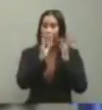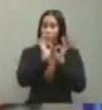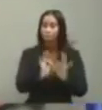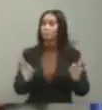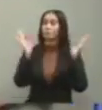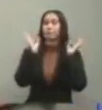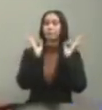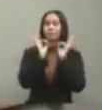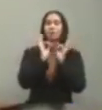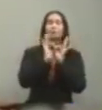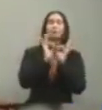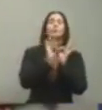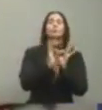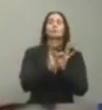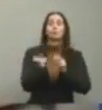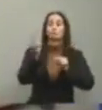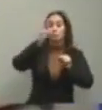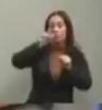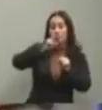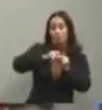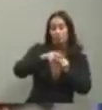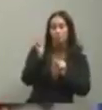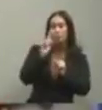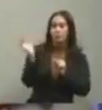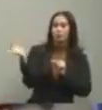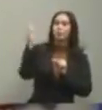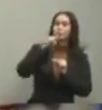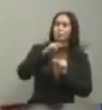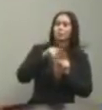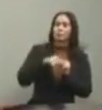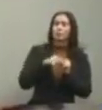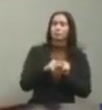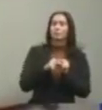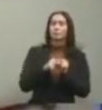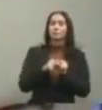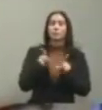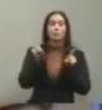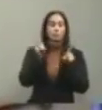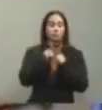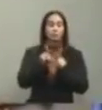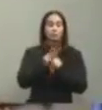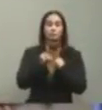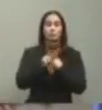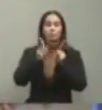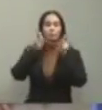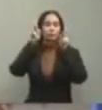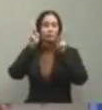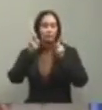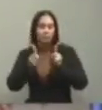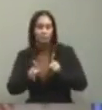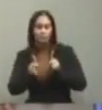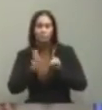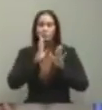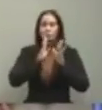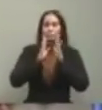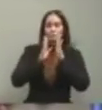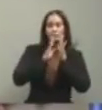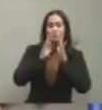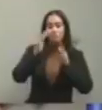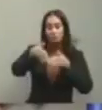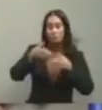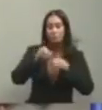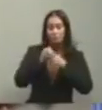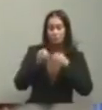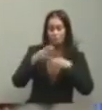partir del asiento ocupado en el avión e igualmente la persona que le atendió inmigración